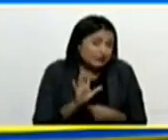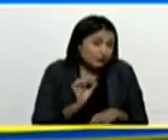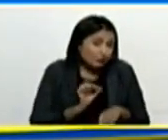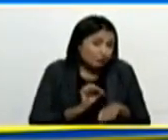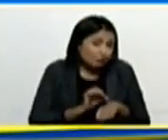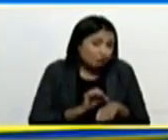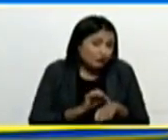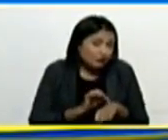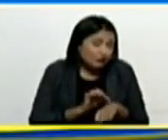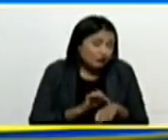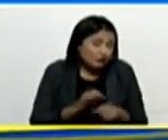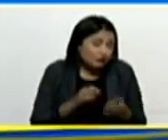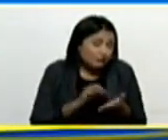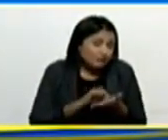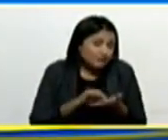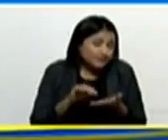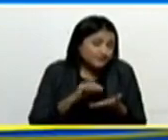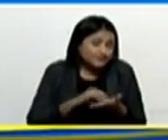el disparo,